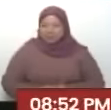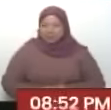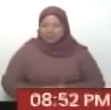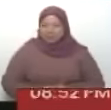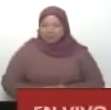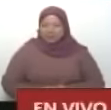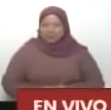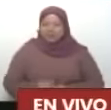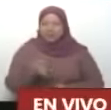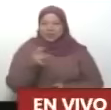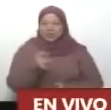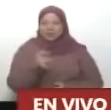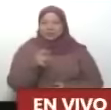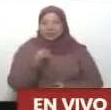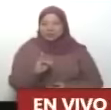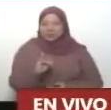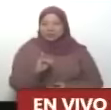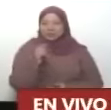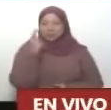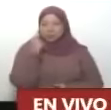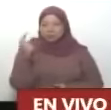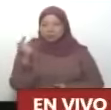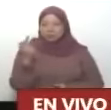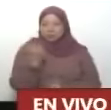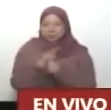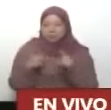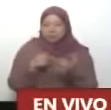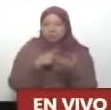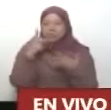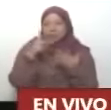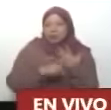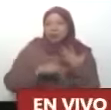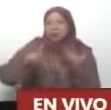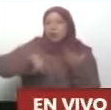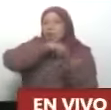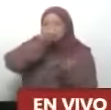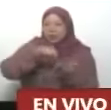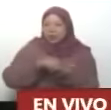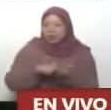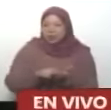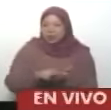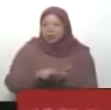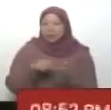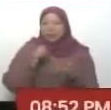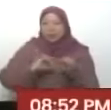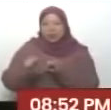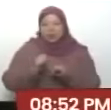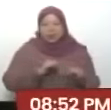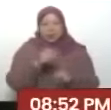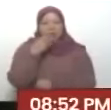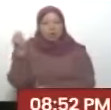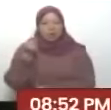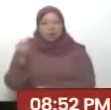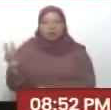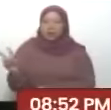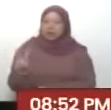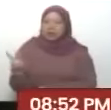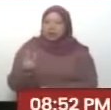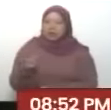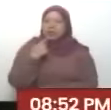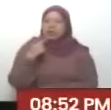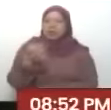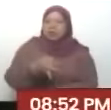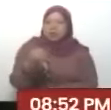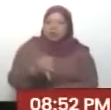de comunicadores, yo quiero ver un plan completo para un poderoso movimiento de la juventud venezolana por la